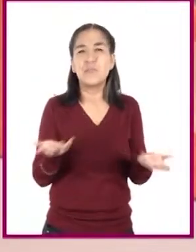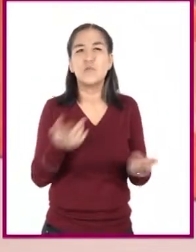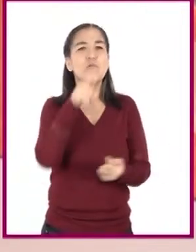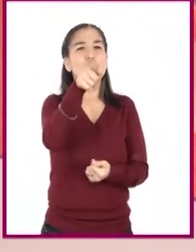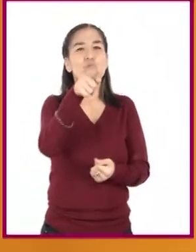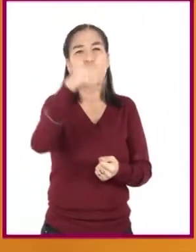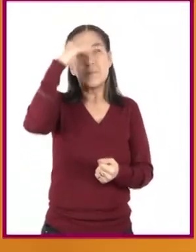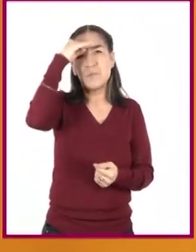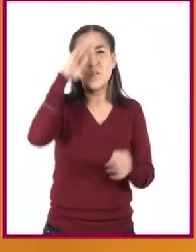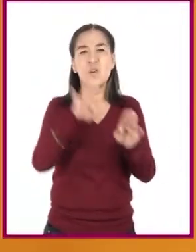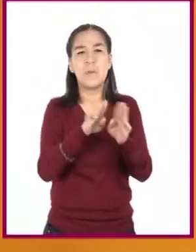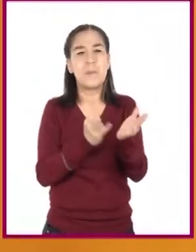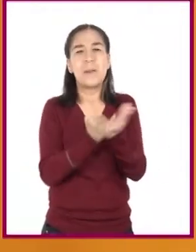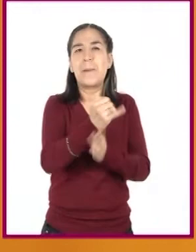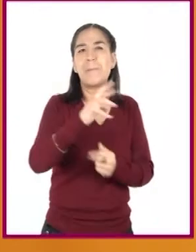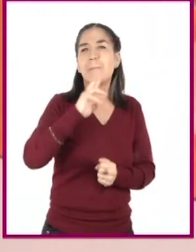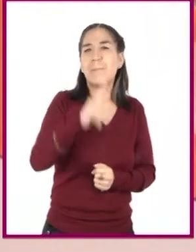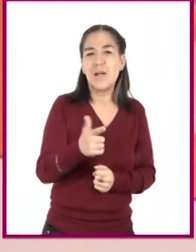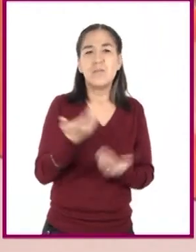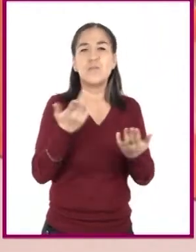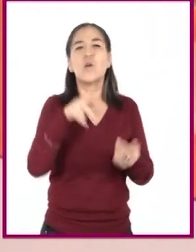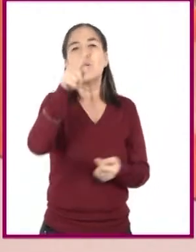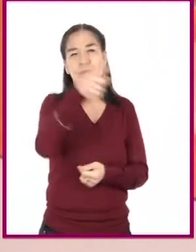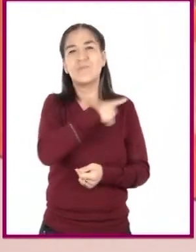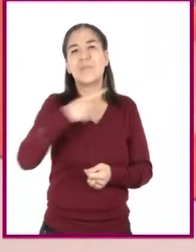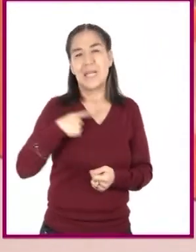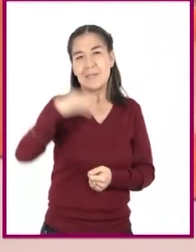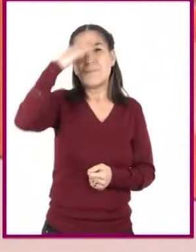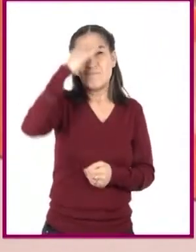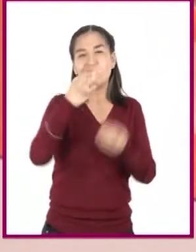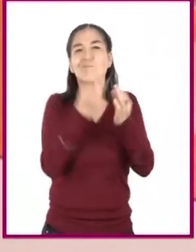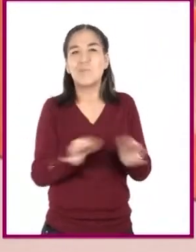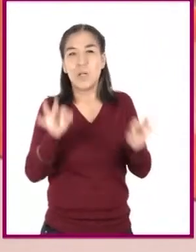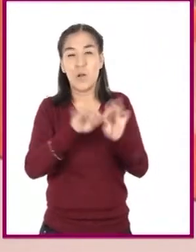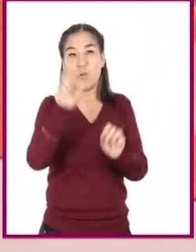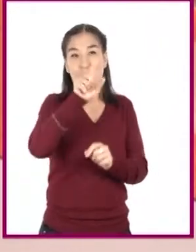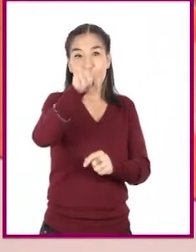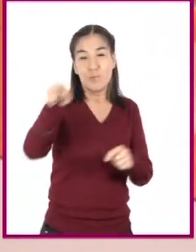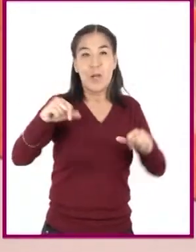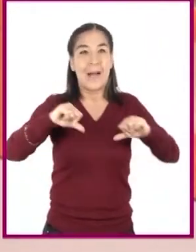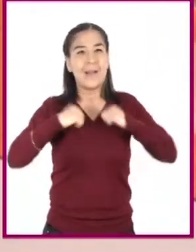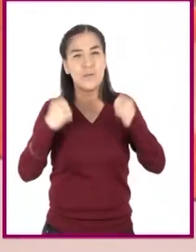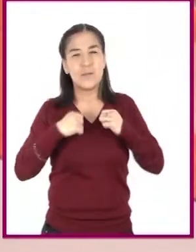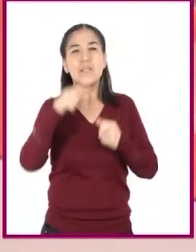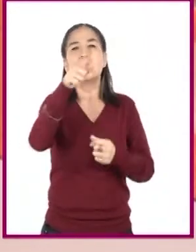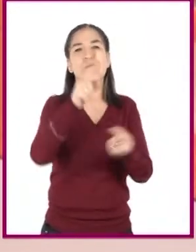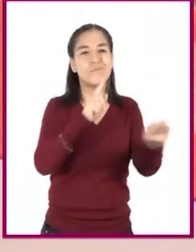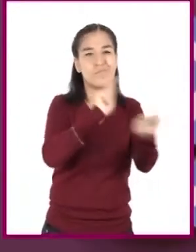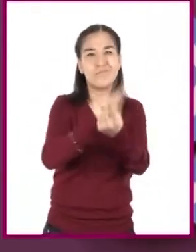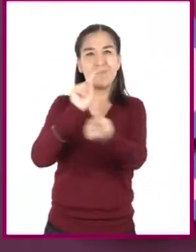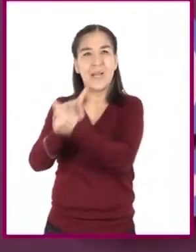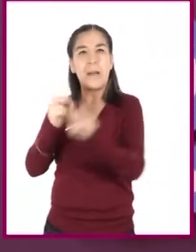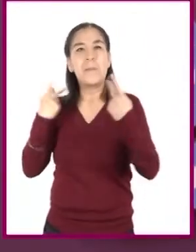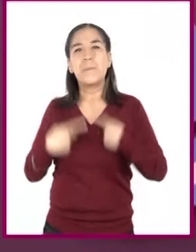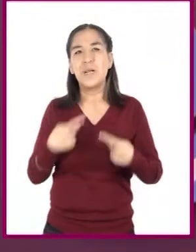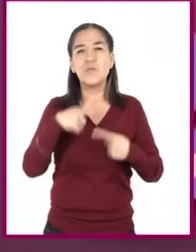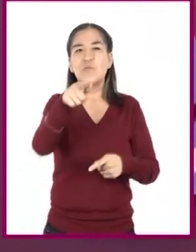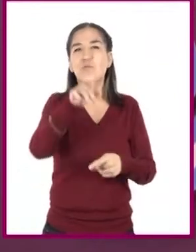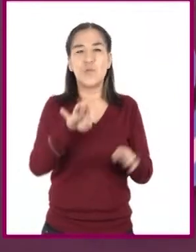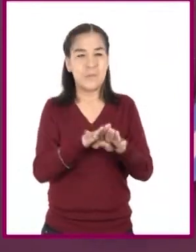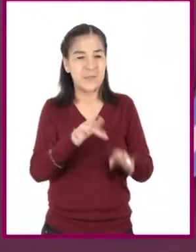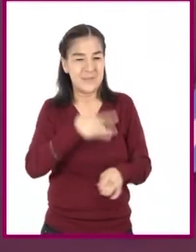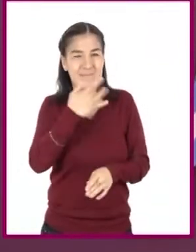qué es mejor? Reflexionar sobre ello es importante porque durante la adolescencia encuentras personas con las que has establecido